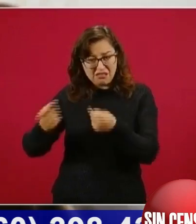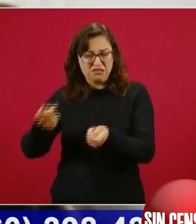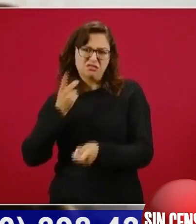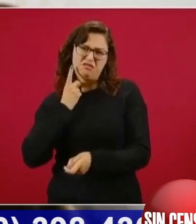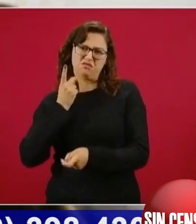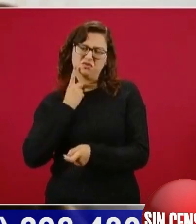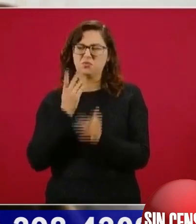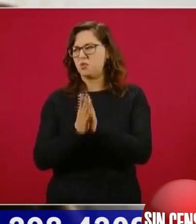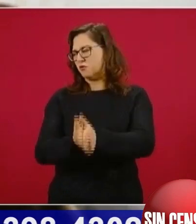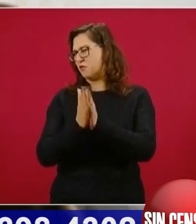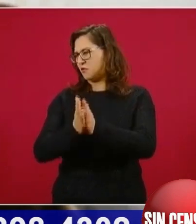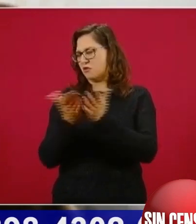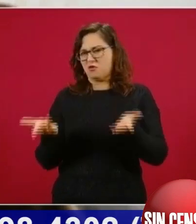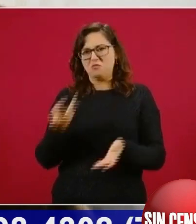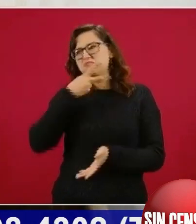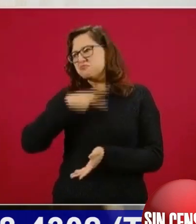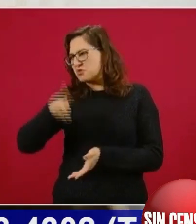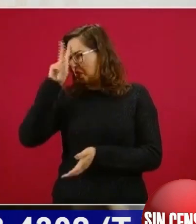Se necesita